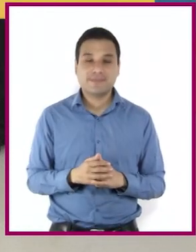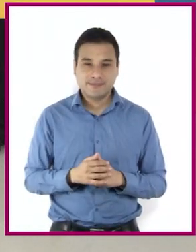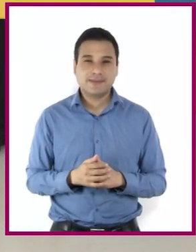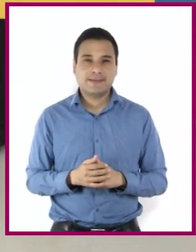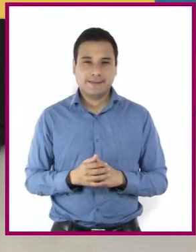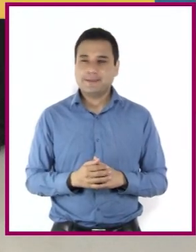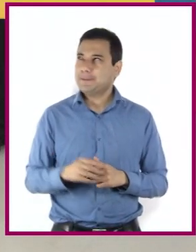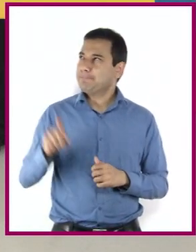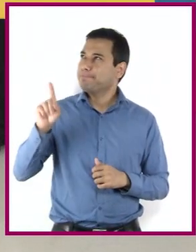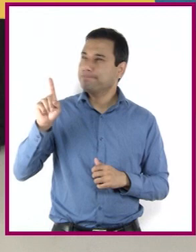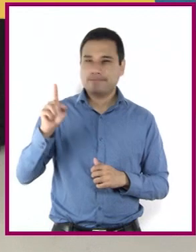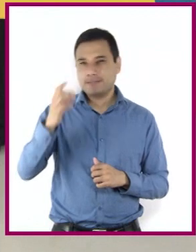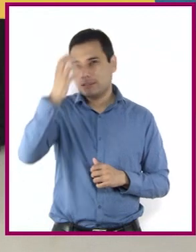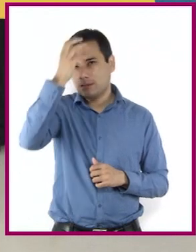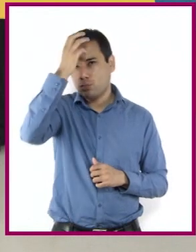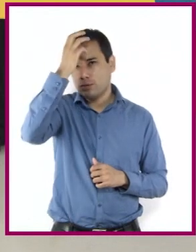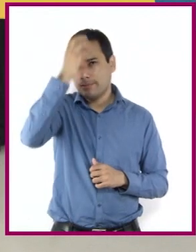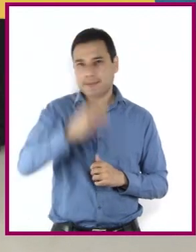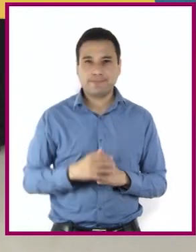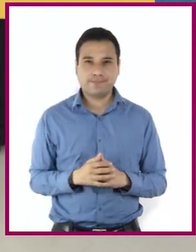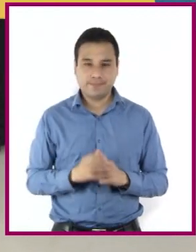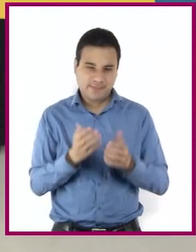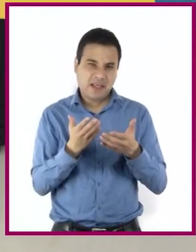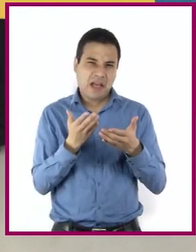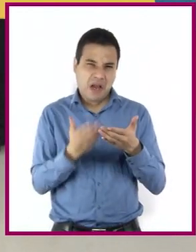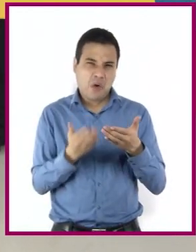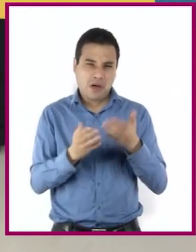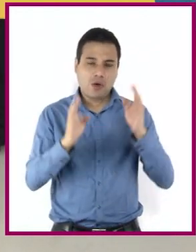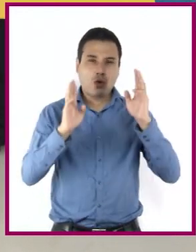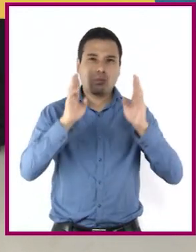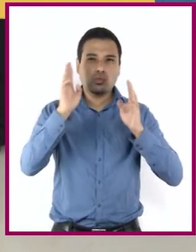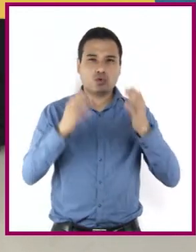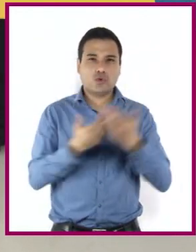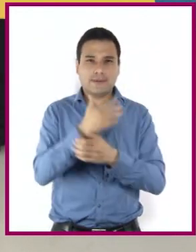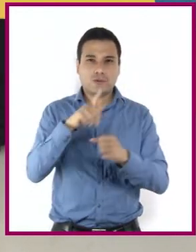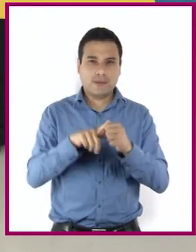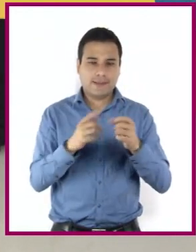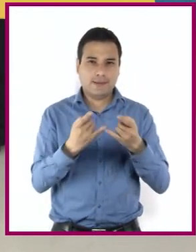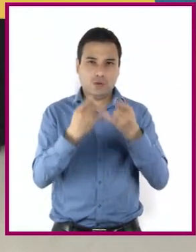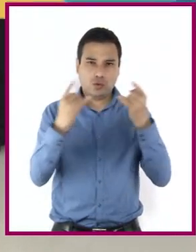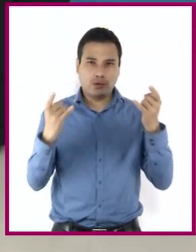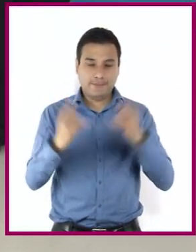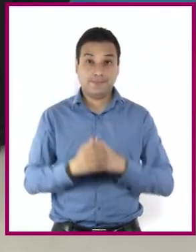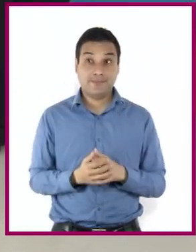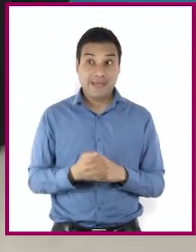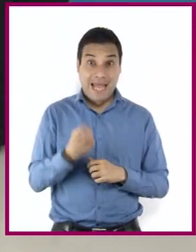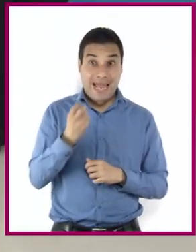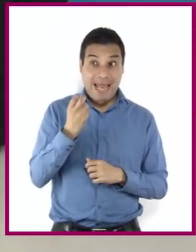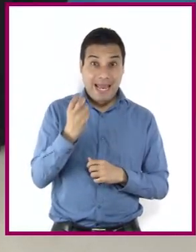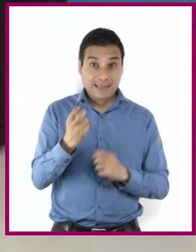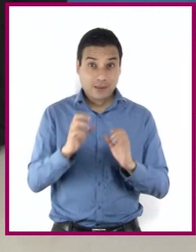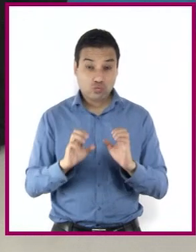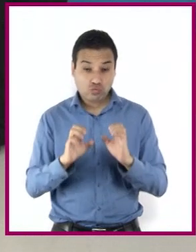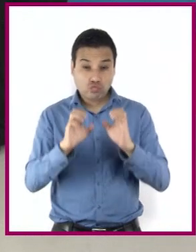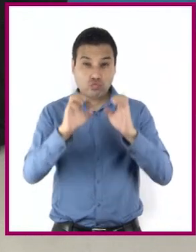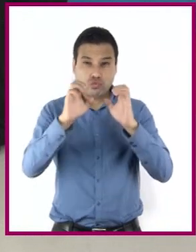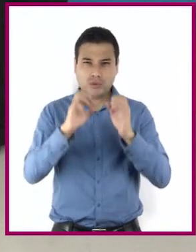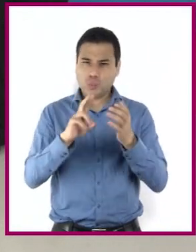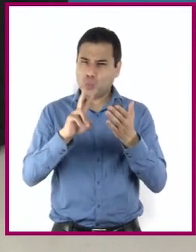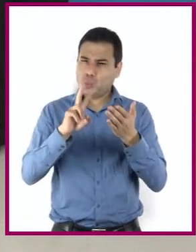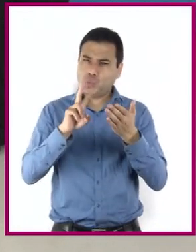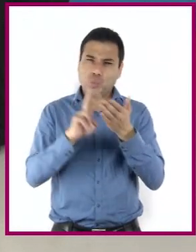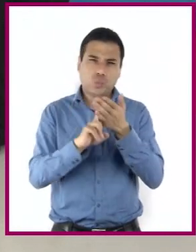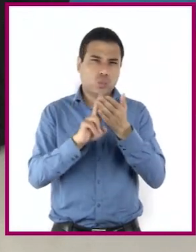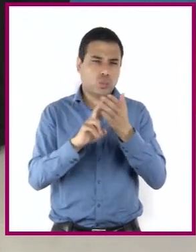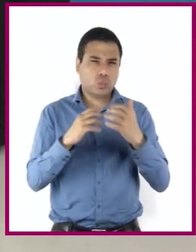Chapultepec, actualmente sede del Museo Nacional de Historia, que ha sido un edificio clave en